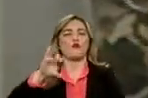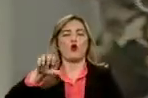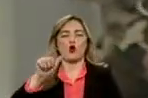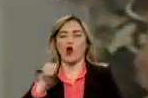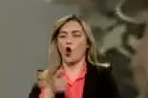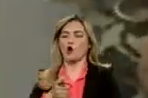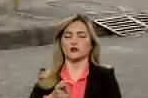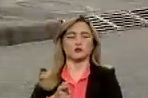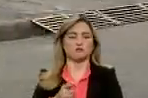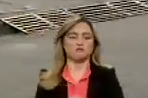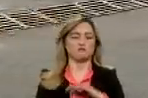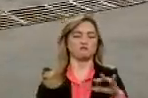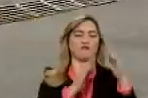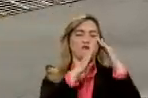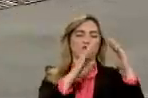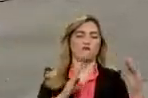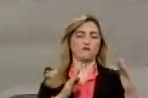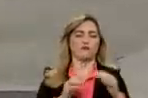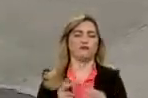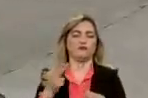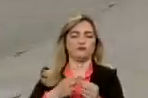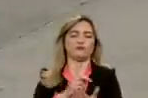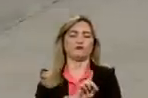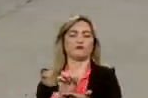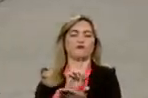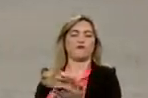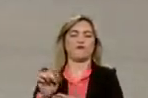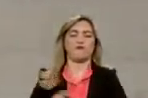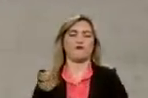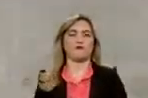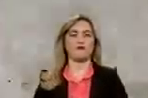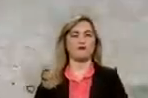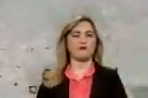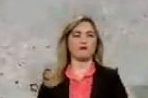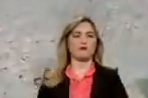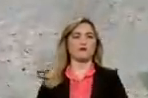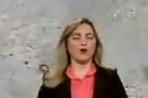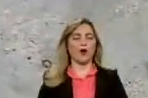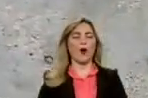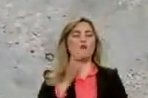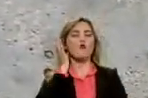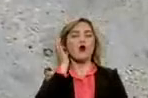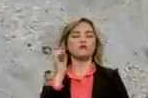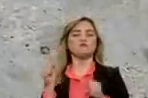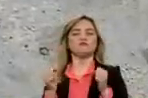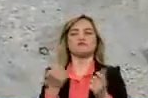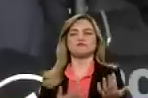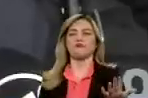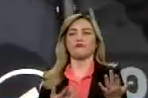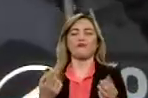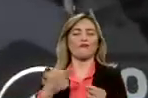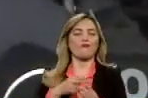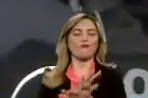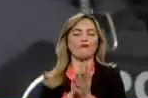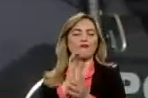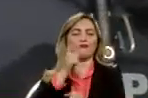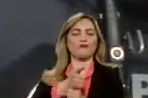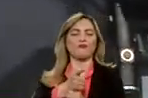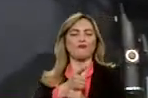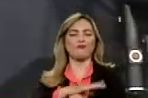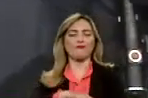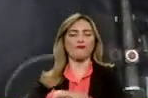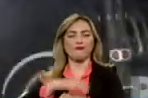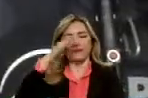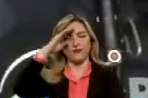Hernández, quien le dio medidas sustitutivas y no prisión preventiva. Pero la conductora no llegó, por lo que ahora sí se ordenó su detención. Y se ha ordenado a la